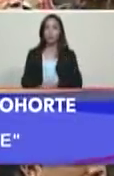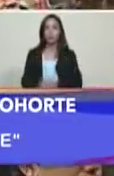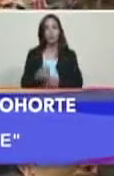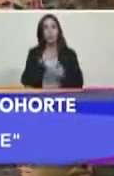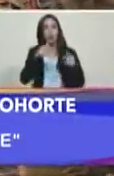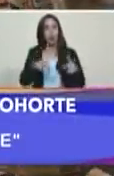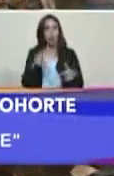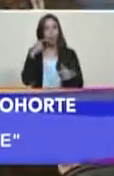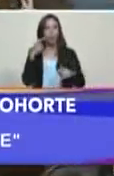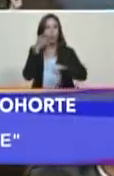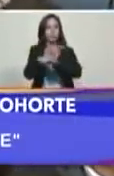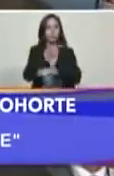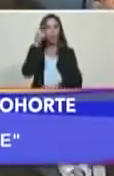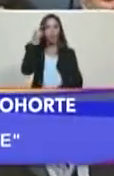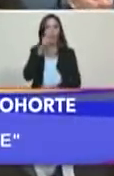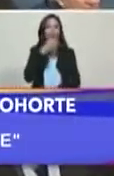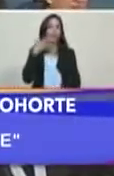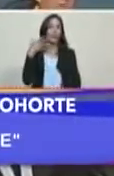protagonistas de este día.